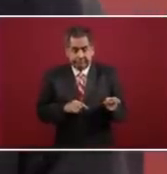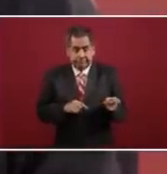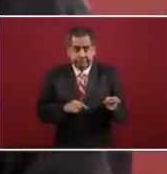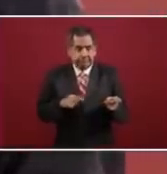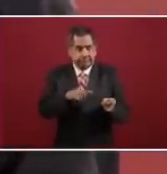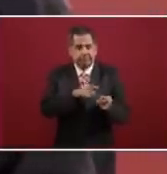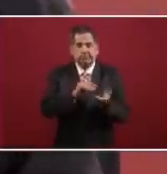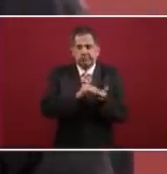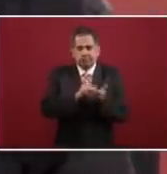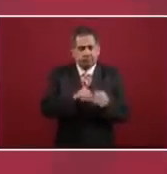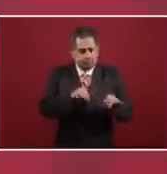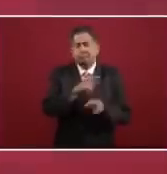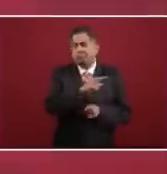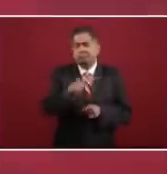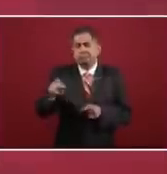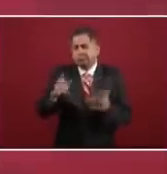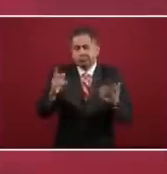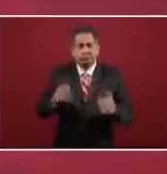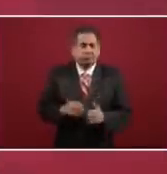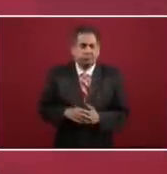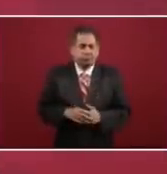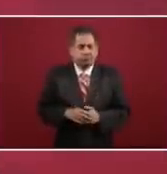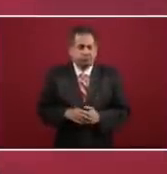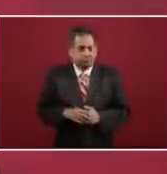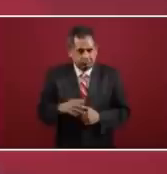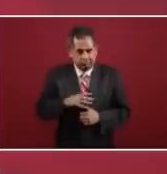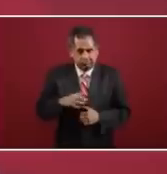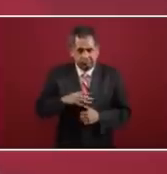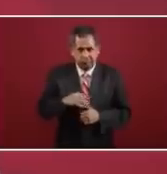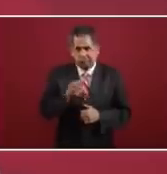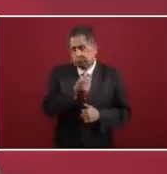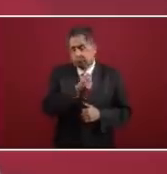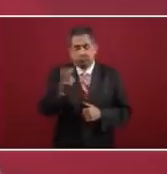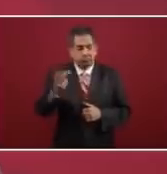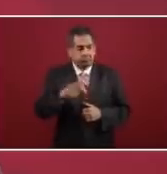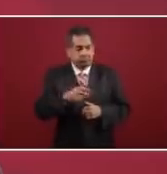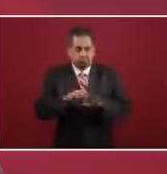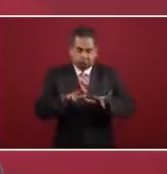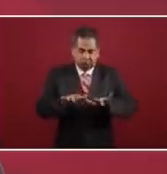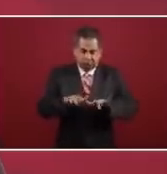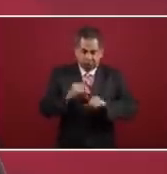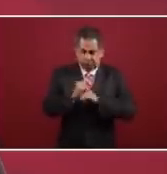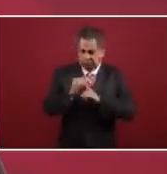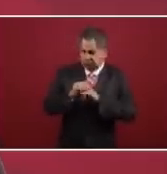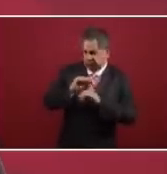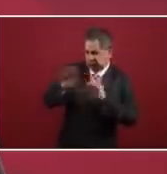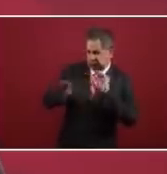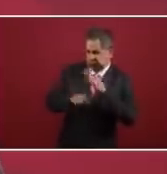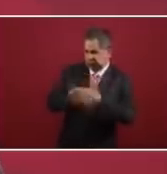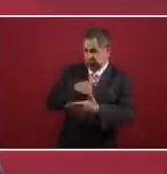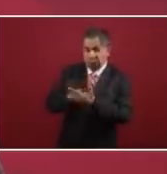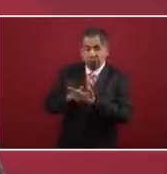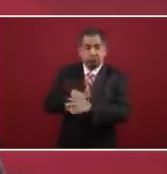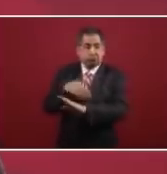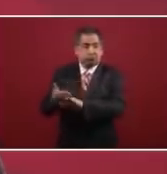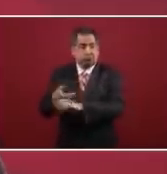se está trabajando. Hay de estos ataques cibernéticos a